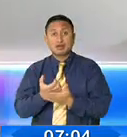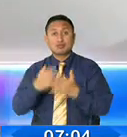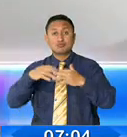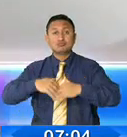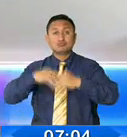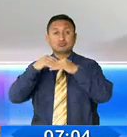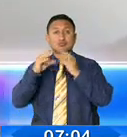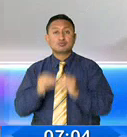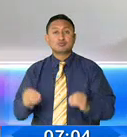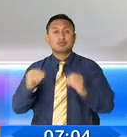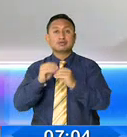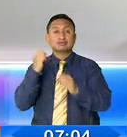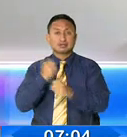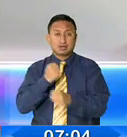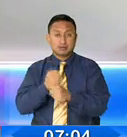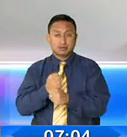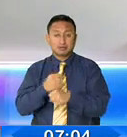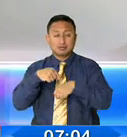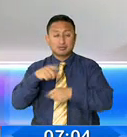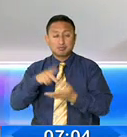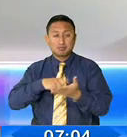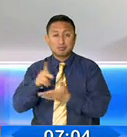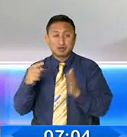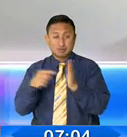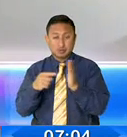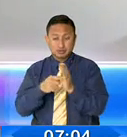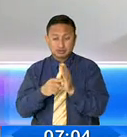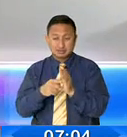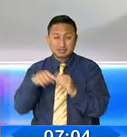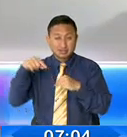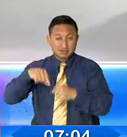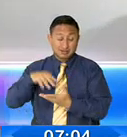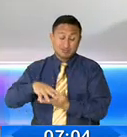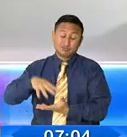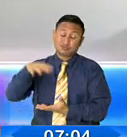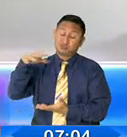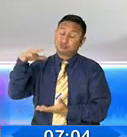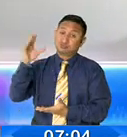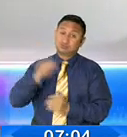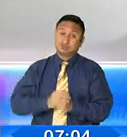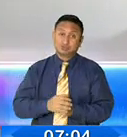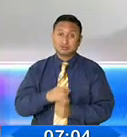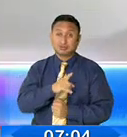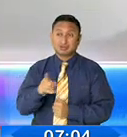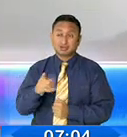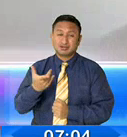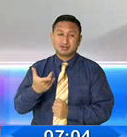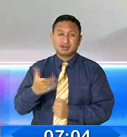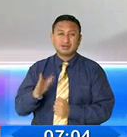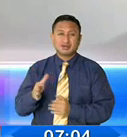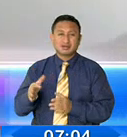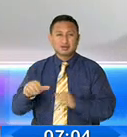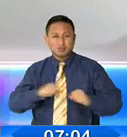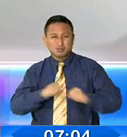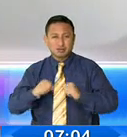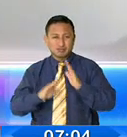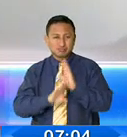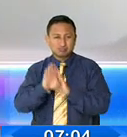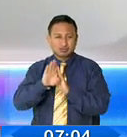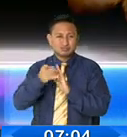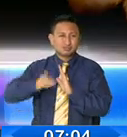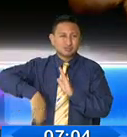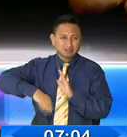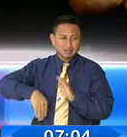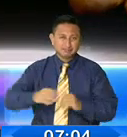empleo, eliminación de tributos que a veces retrasan o complican ese crecimiento económico.